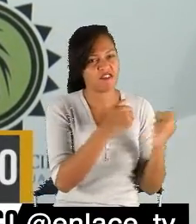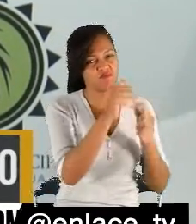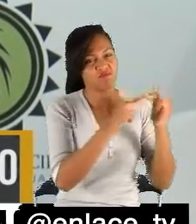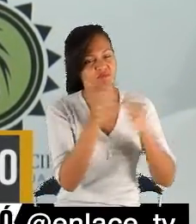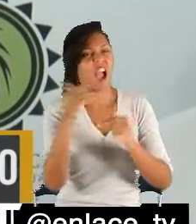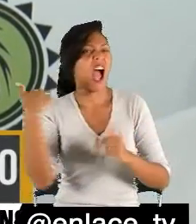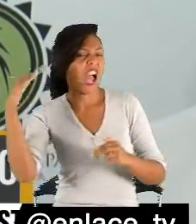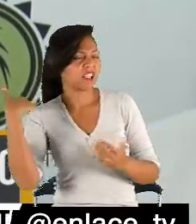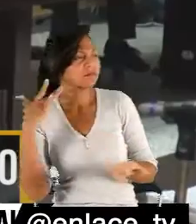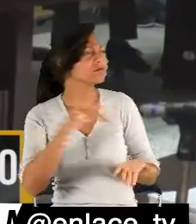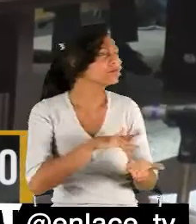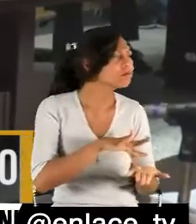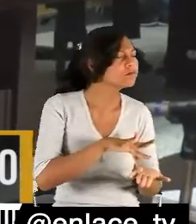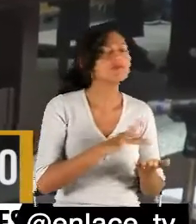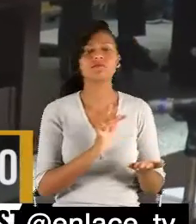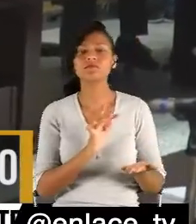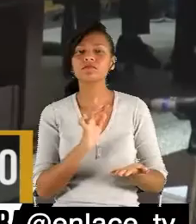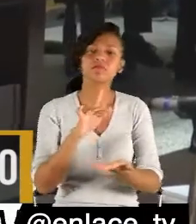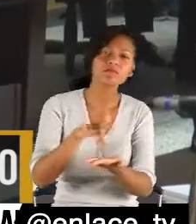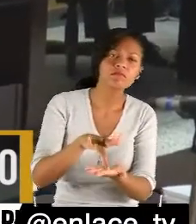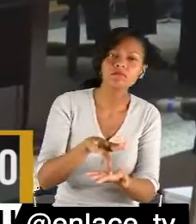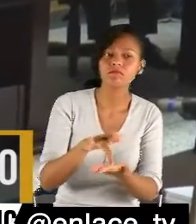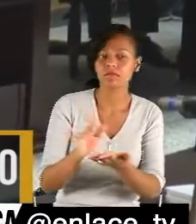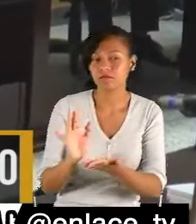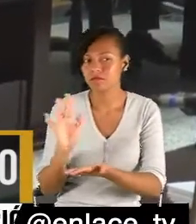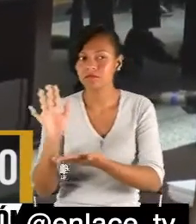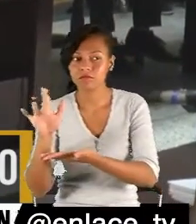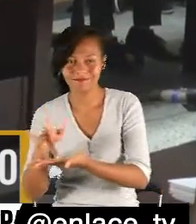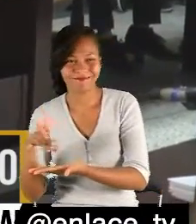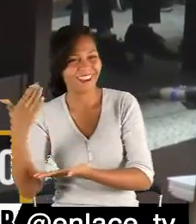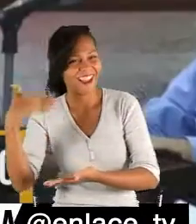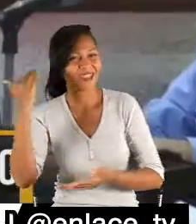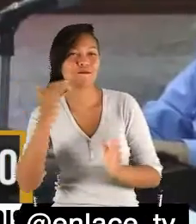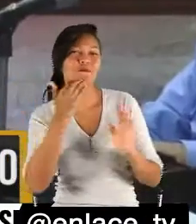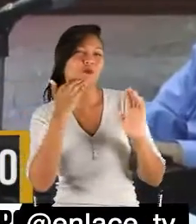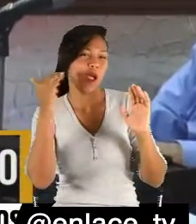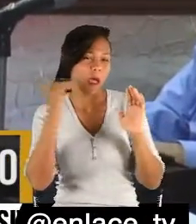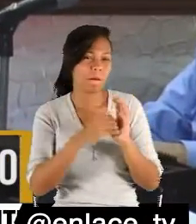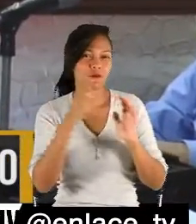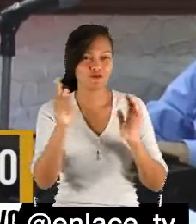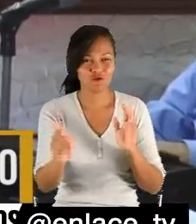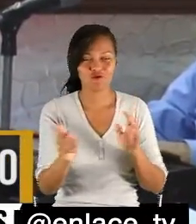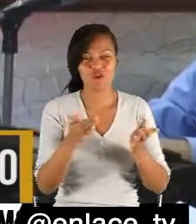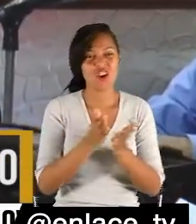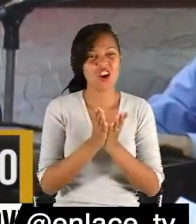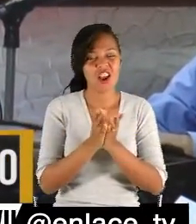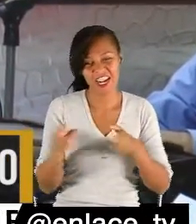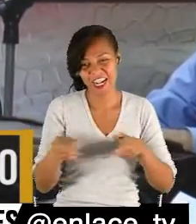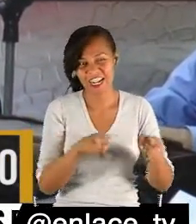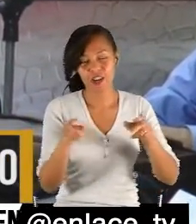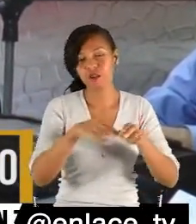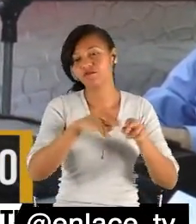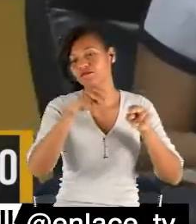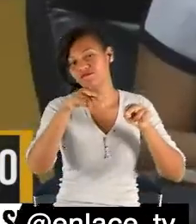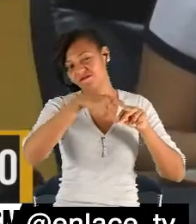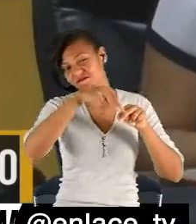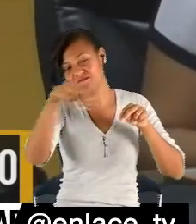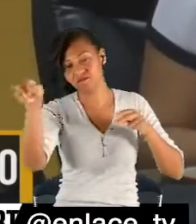acuerdan que con ustedes también estuvimos visitando la obra del malecón de la obra del parque infantil